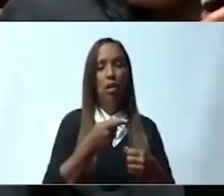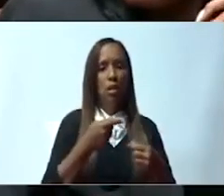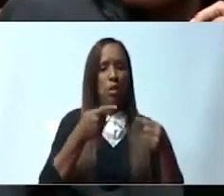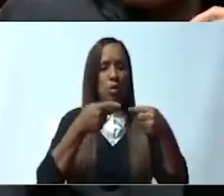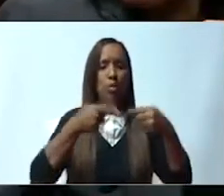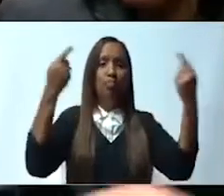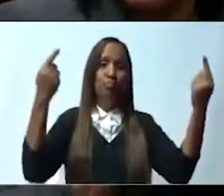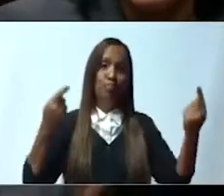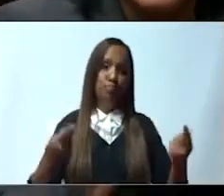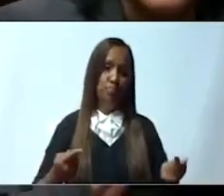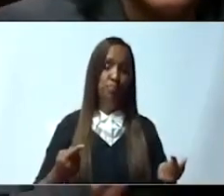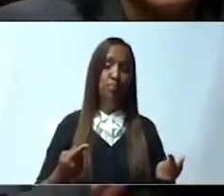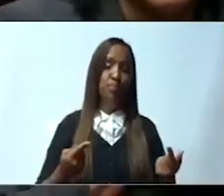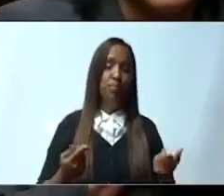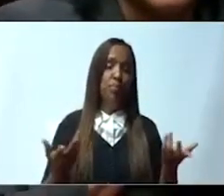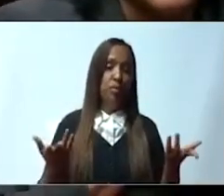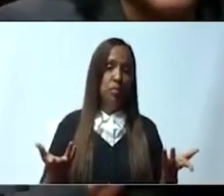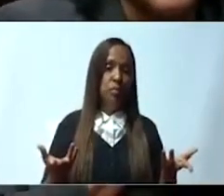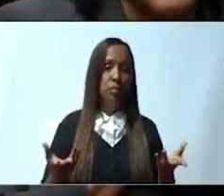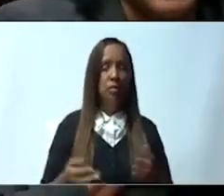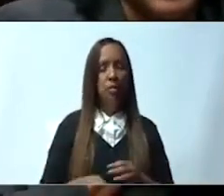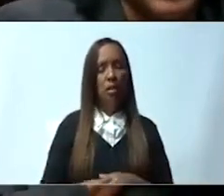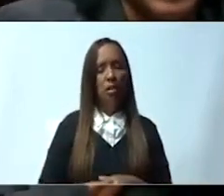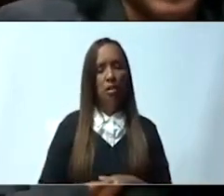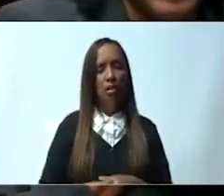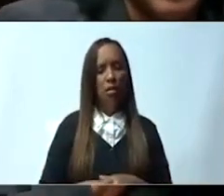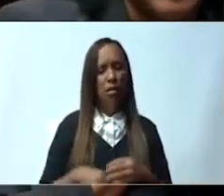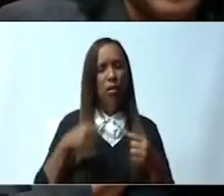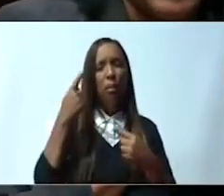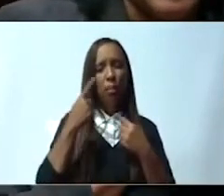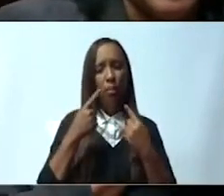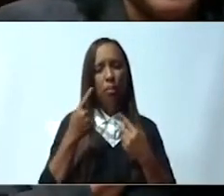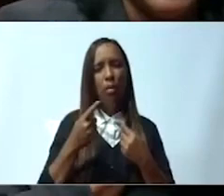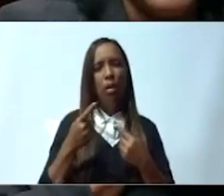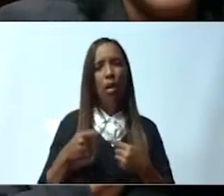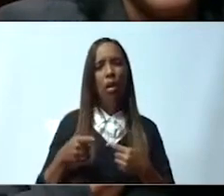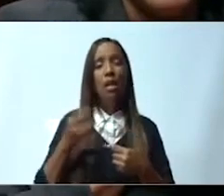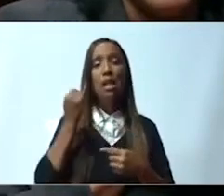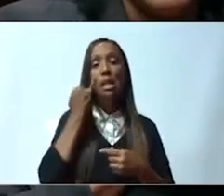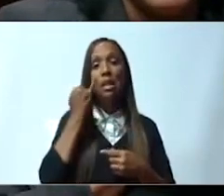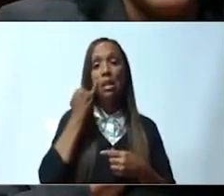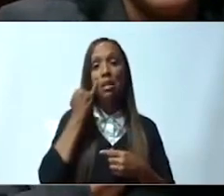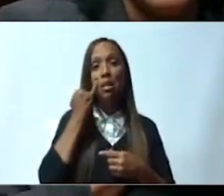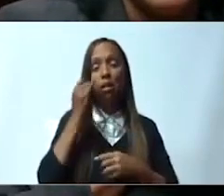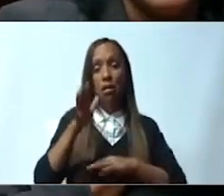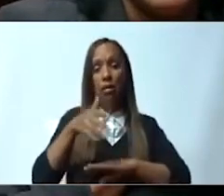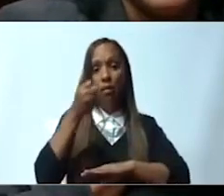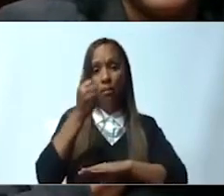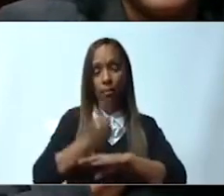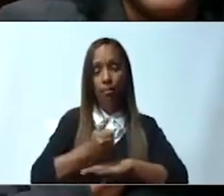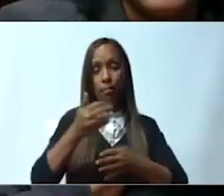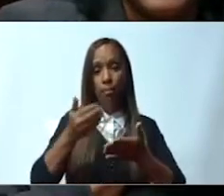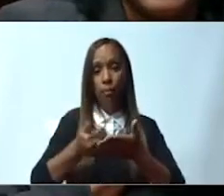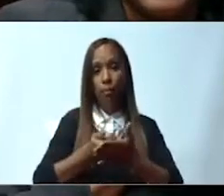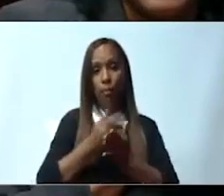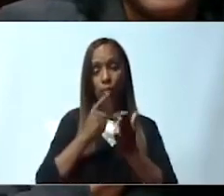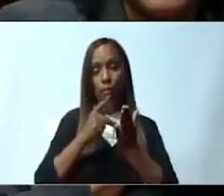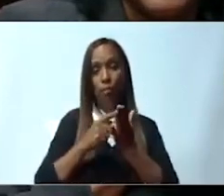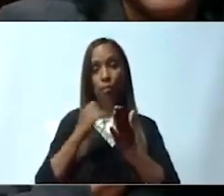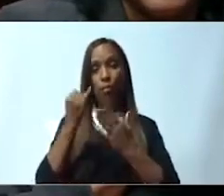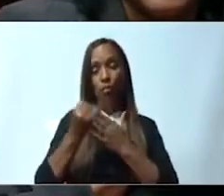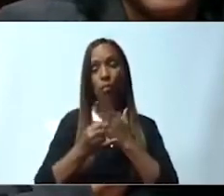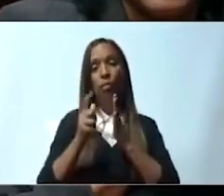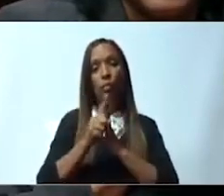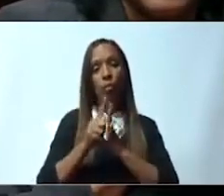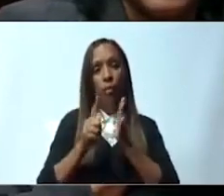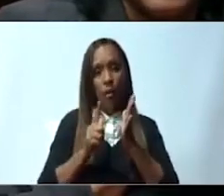través de arbitrajes, viene a resolver esas situaciones. Pero además, viene a